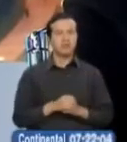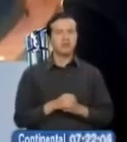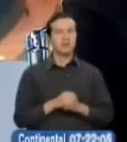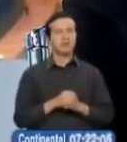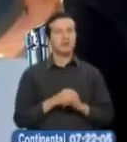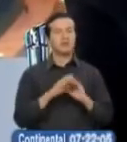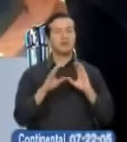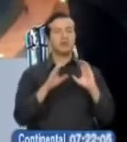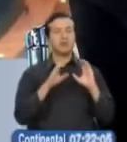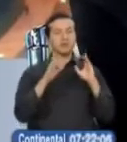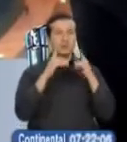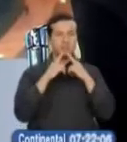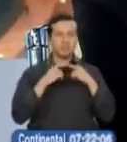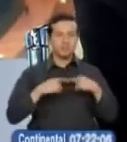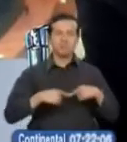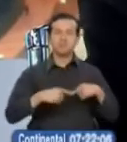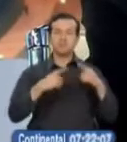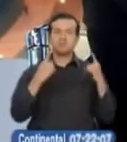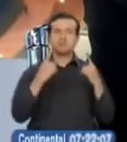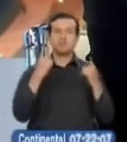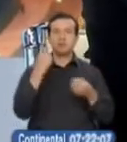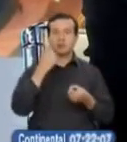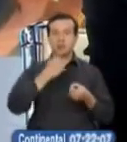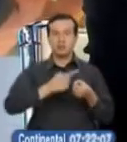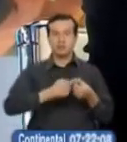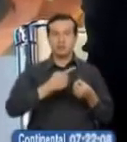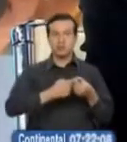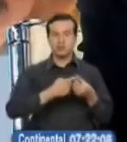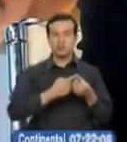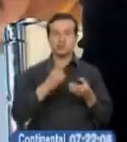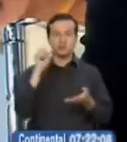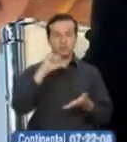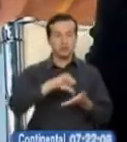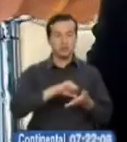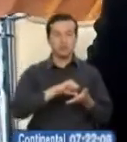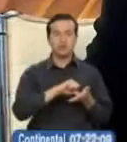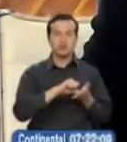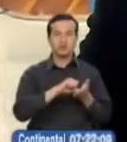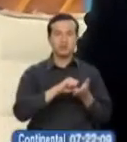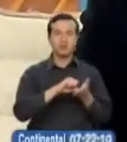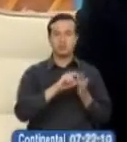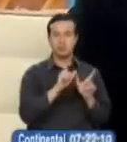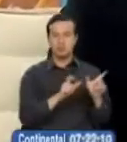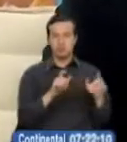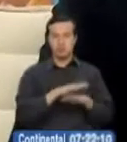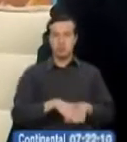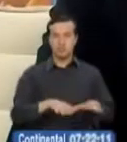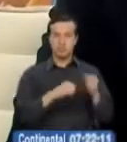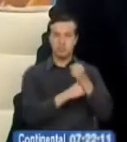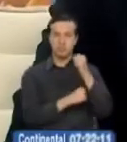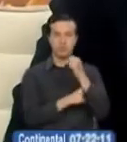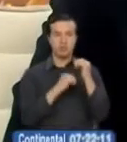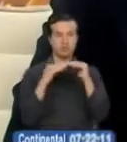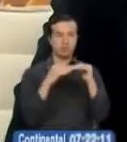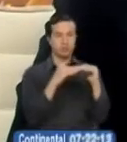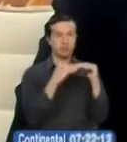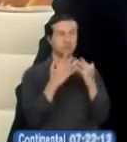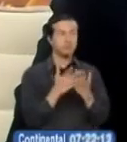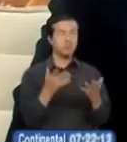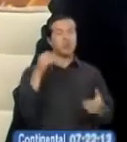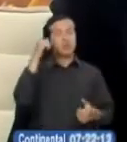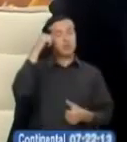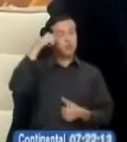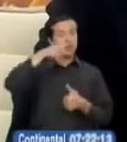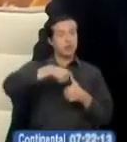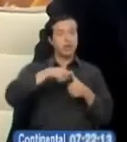hablar sobre la declaración de Quito de las ciudades y asentamientos humanos sostenibles para todos. Recordemos